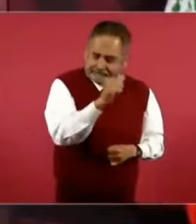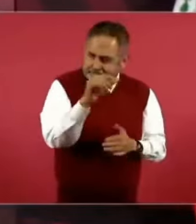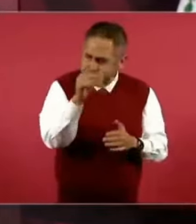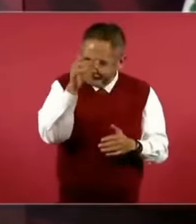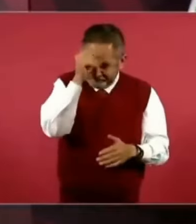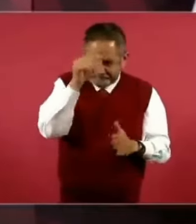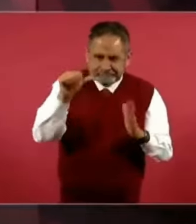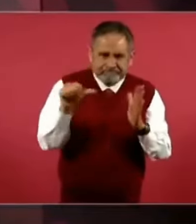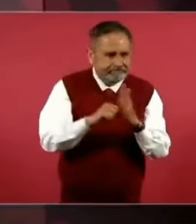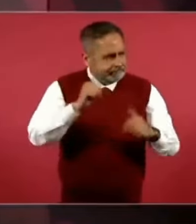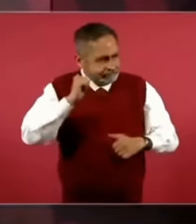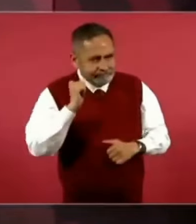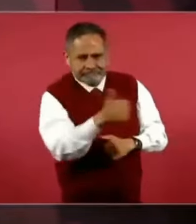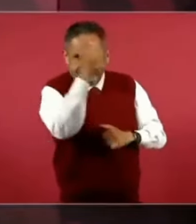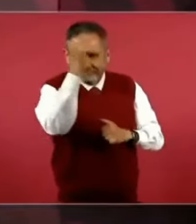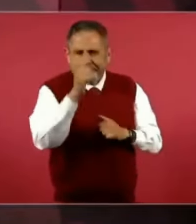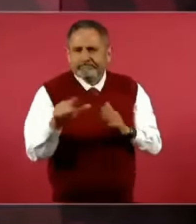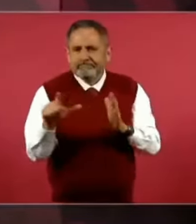Tómala.